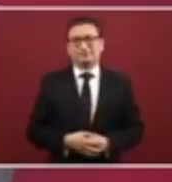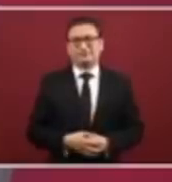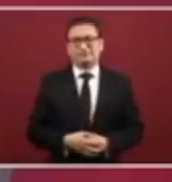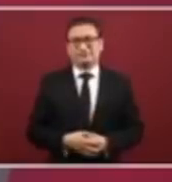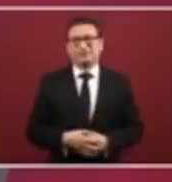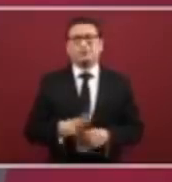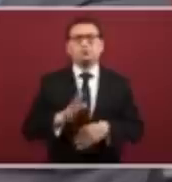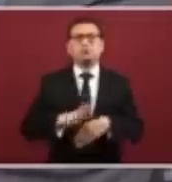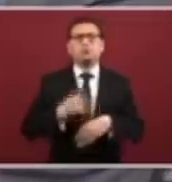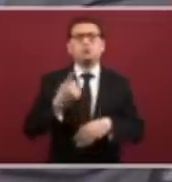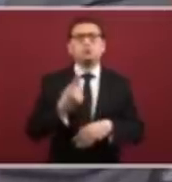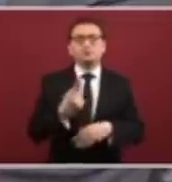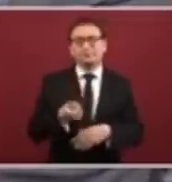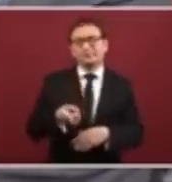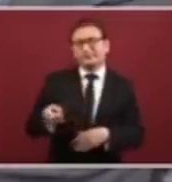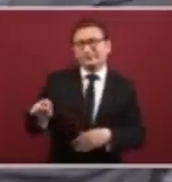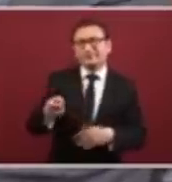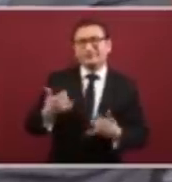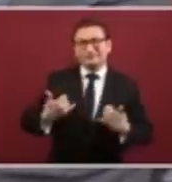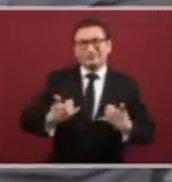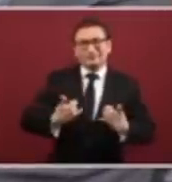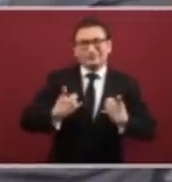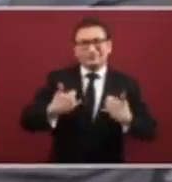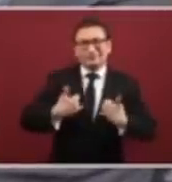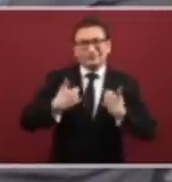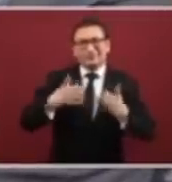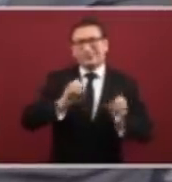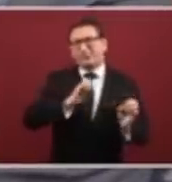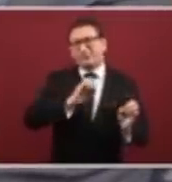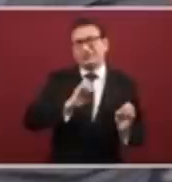por abandonar a los jóvenes.